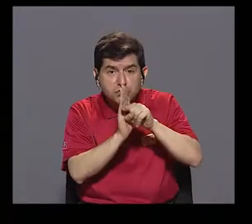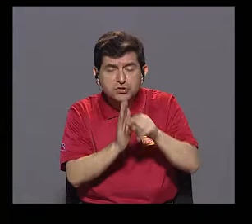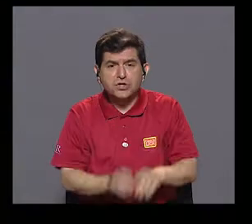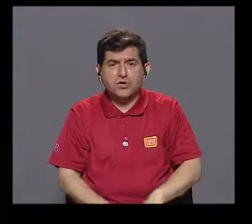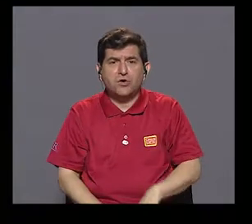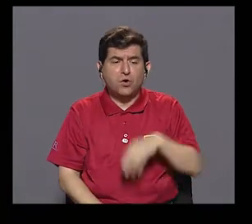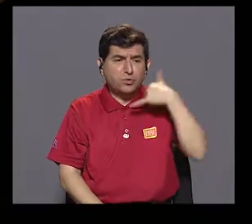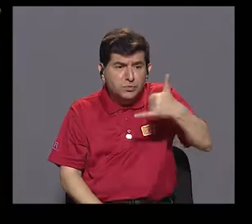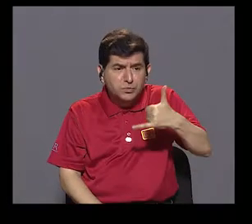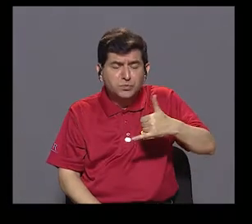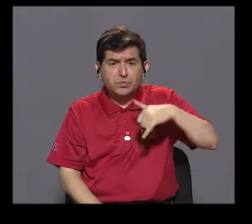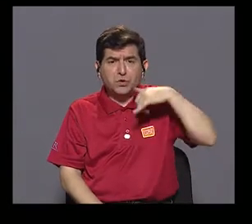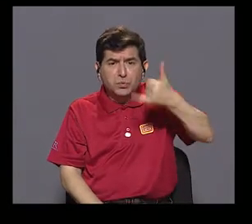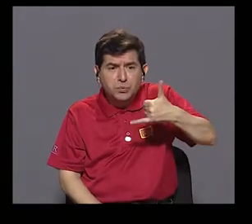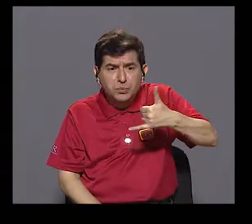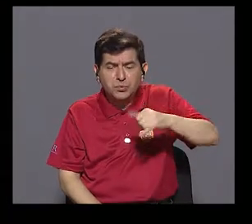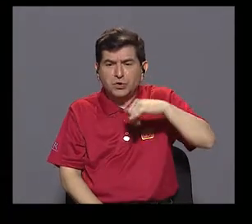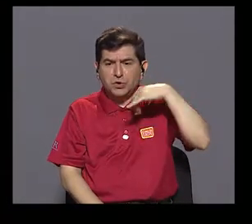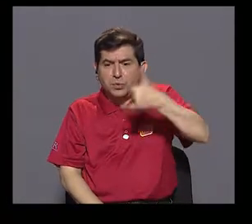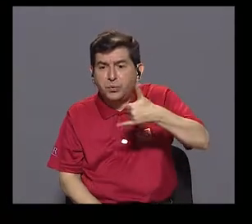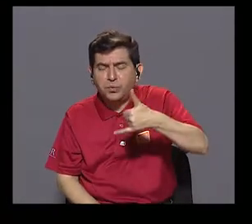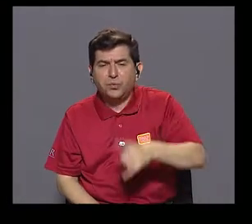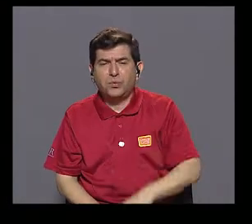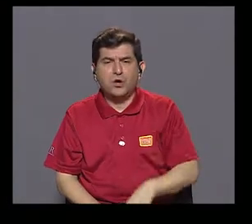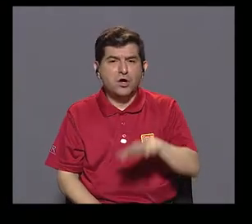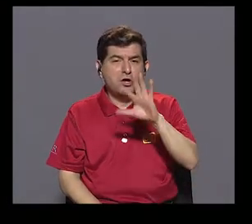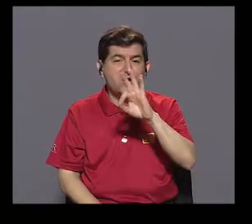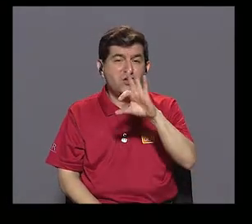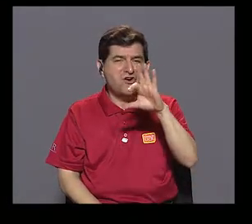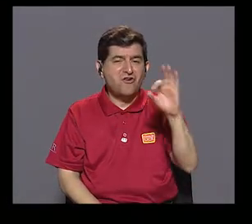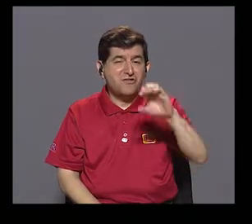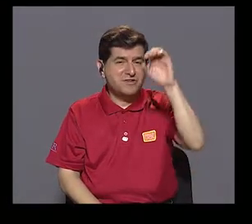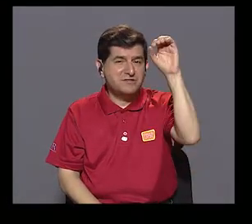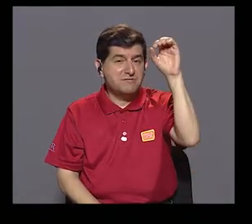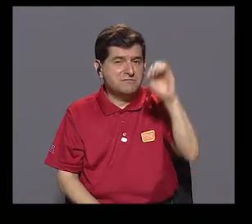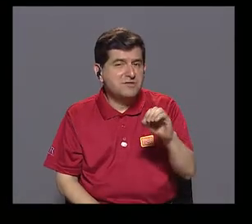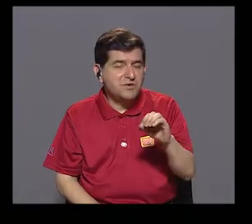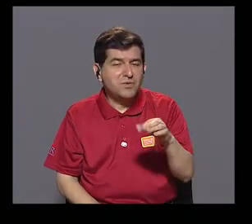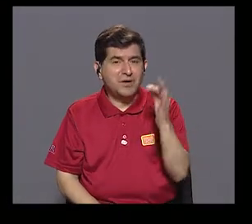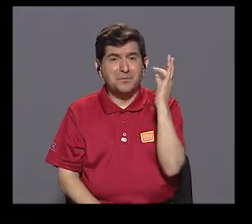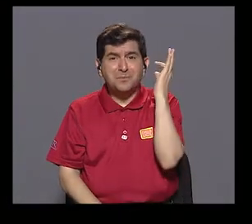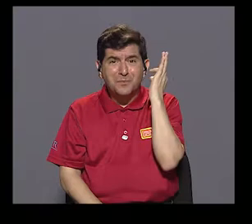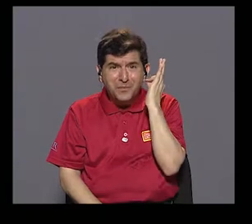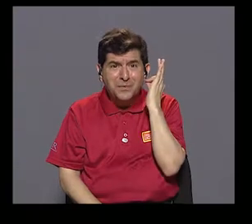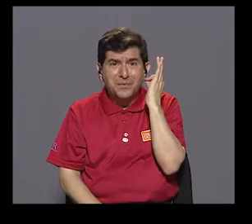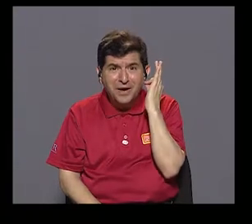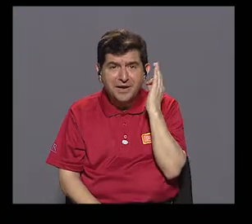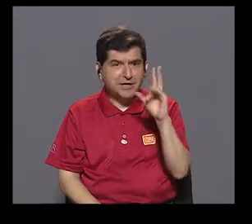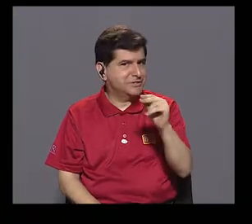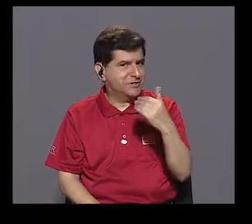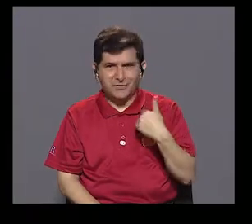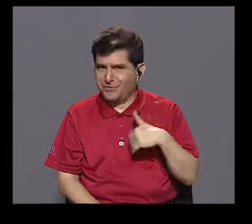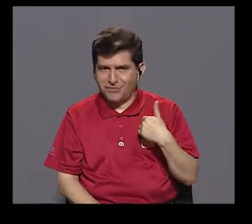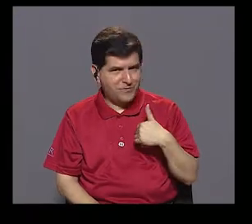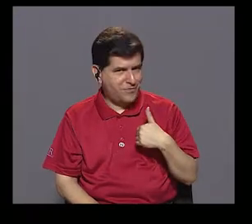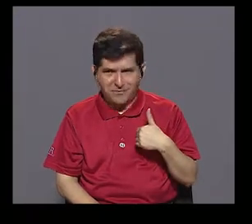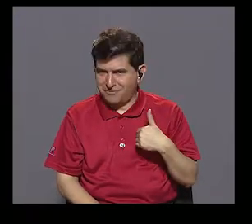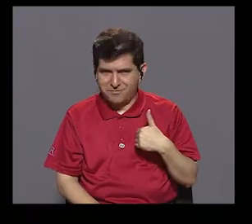5 minutos suena y en un 99% son mujeres, no